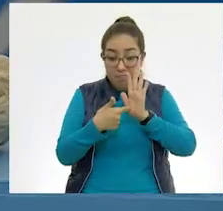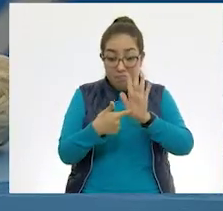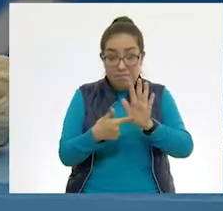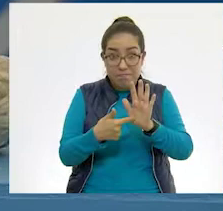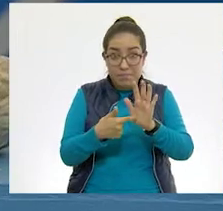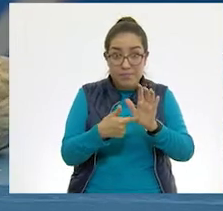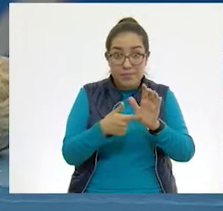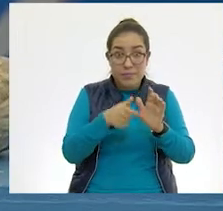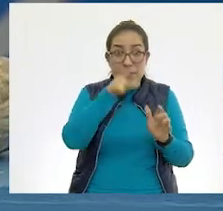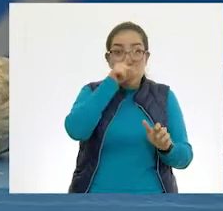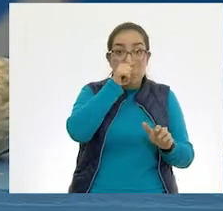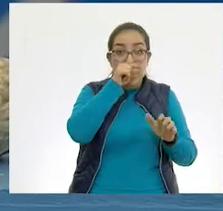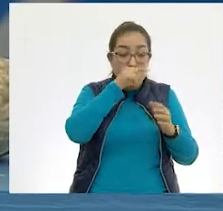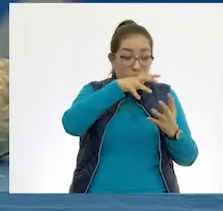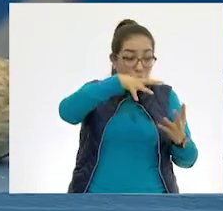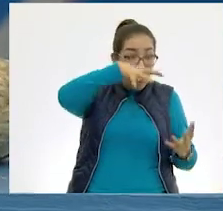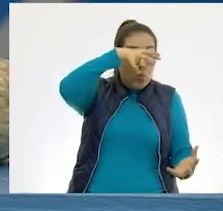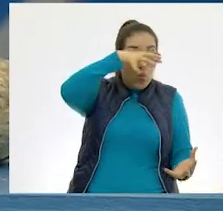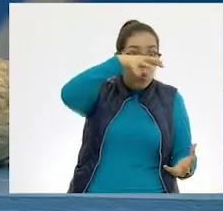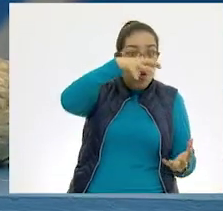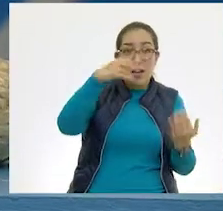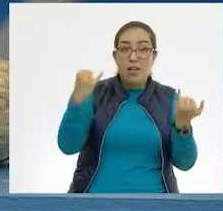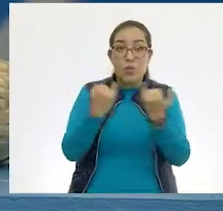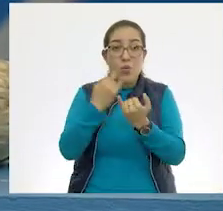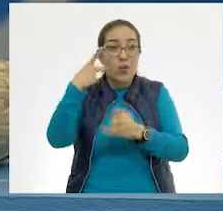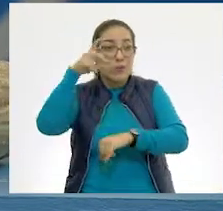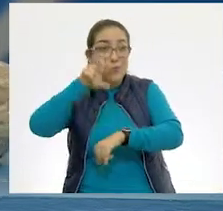el tamaño del ave y el tamaño del huevo,